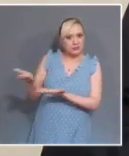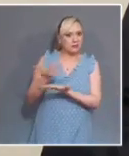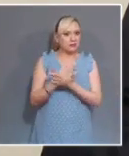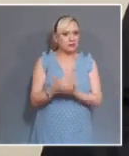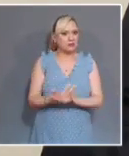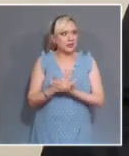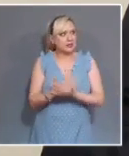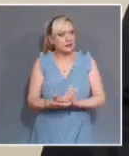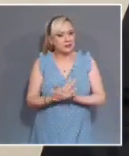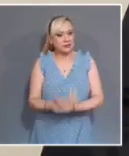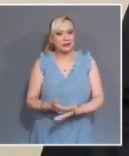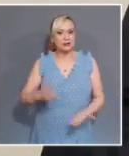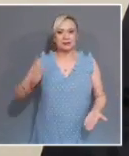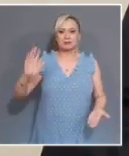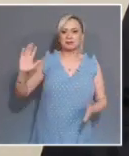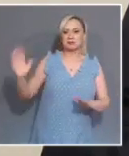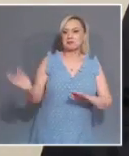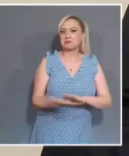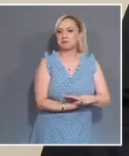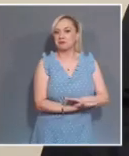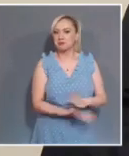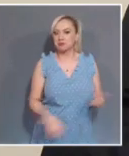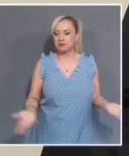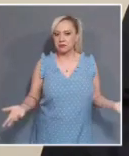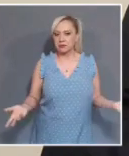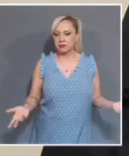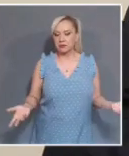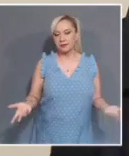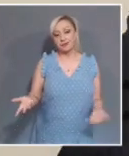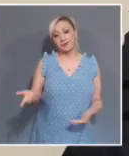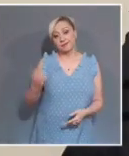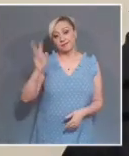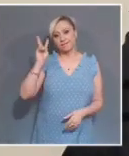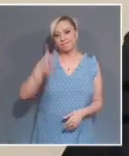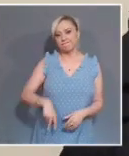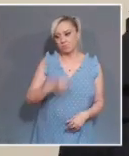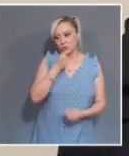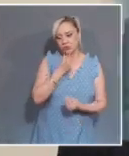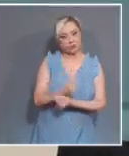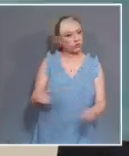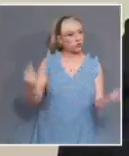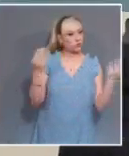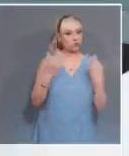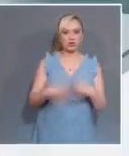encuentran pendientes. Para el canal del Poder Judicial de la Federación, Laura Murillo.